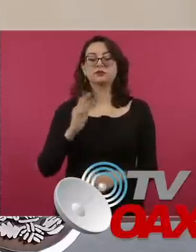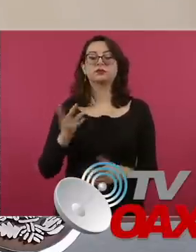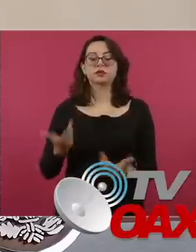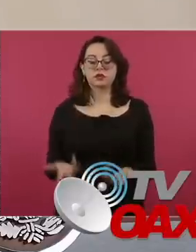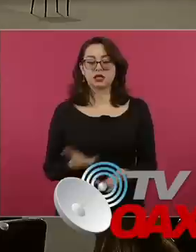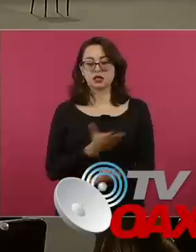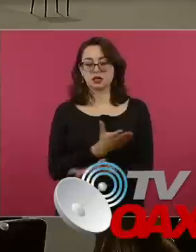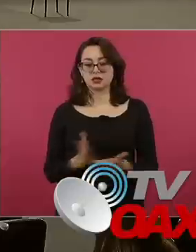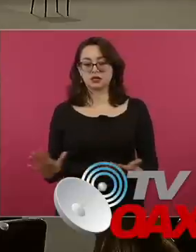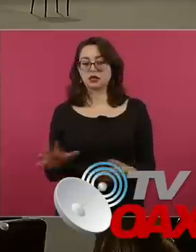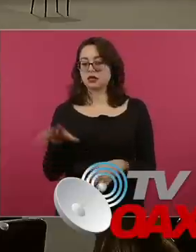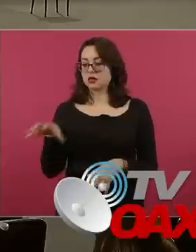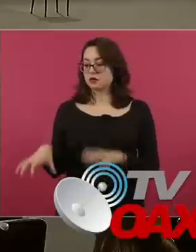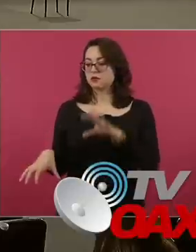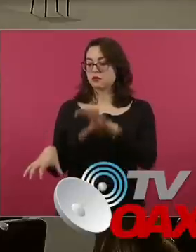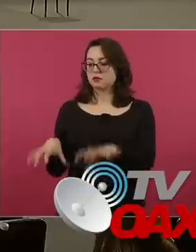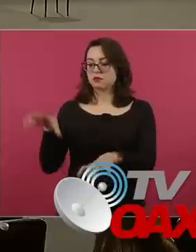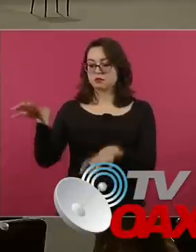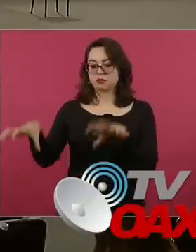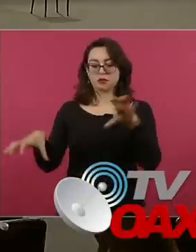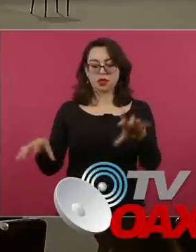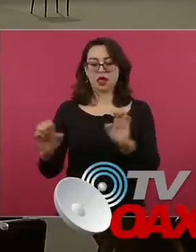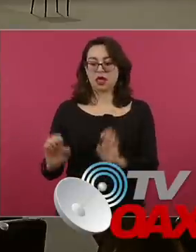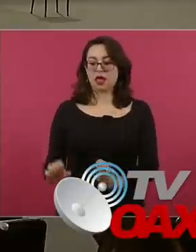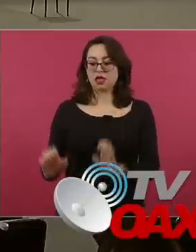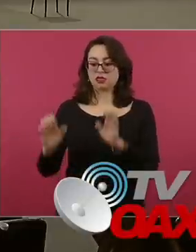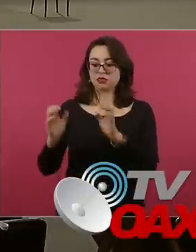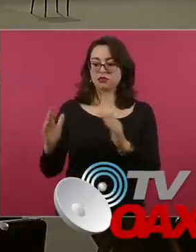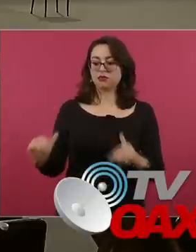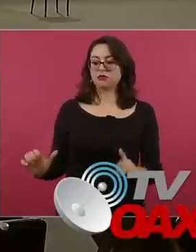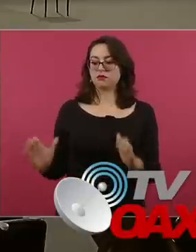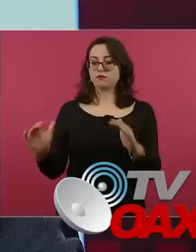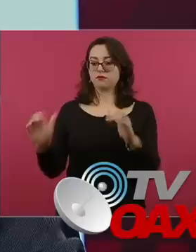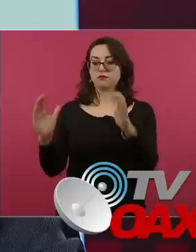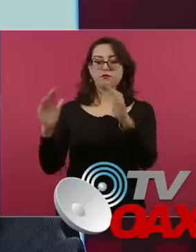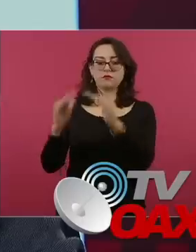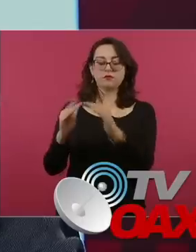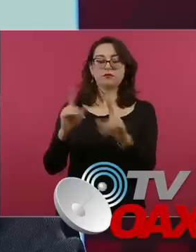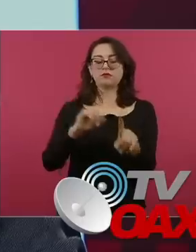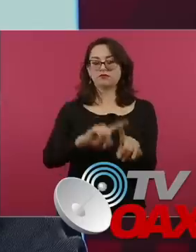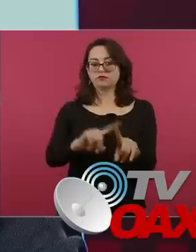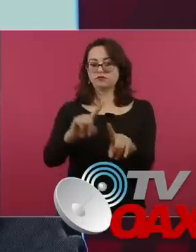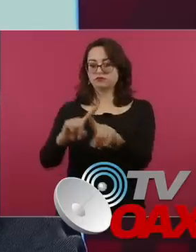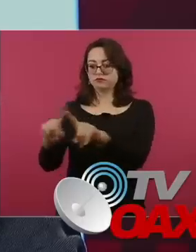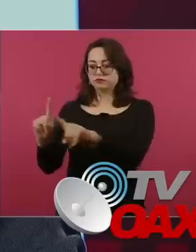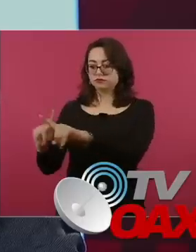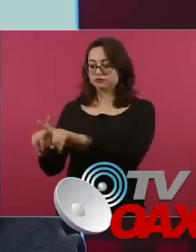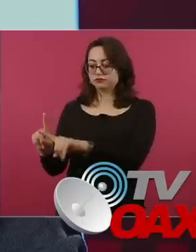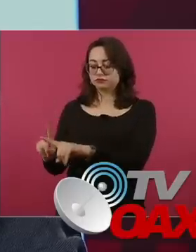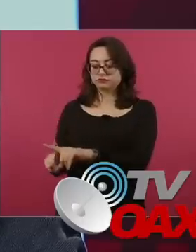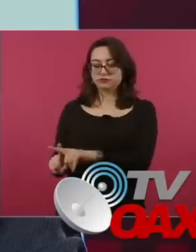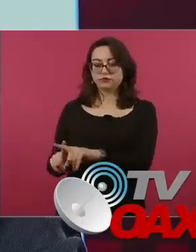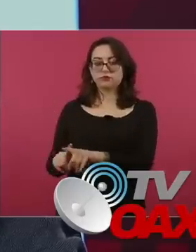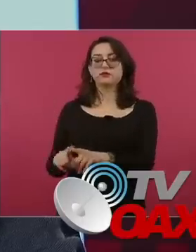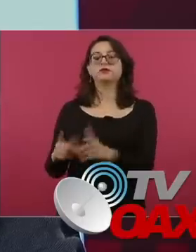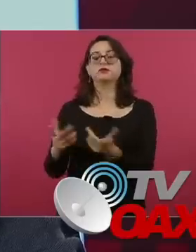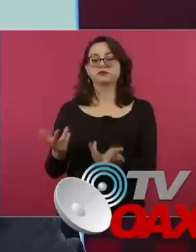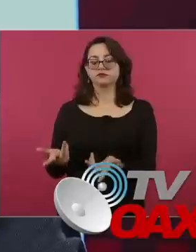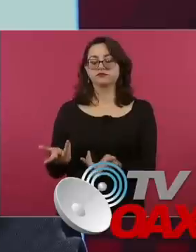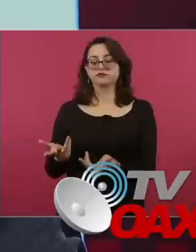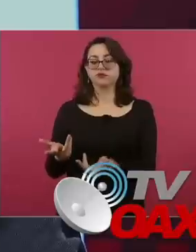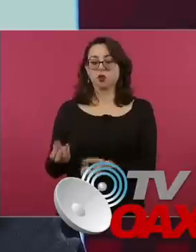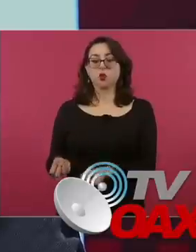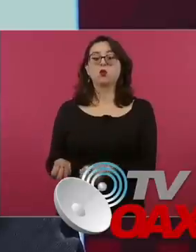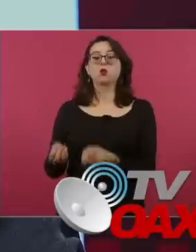estamos trabajando en el programa de mejoramiento de zonas arqueológicas, ahora pasamos a 27